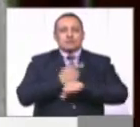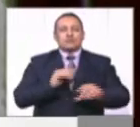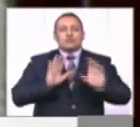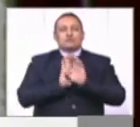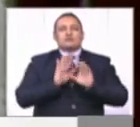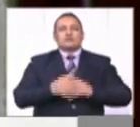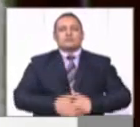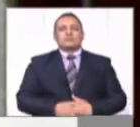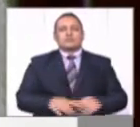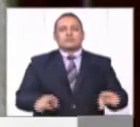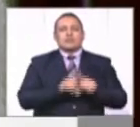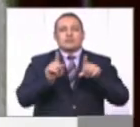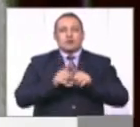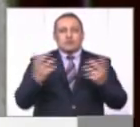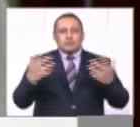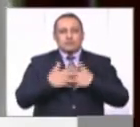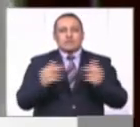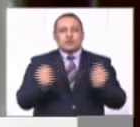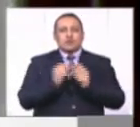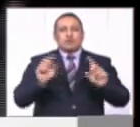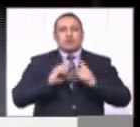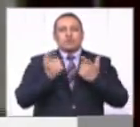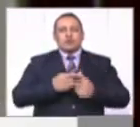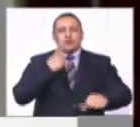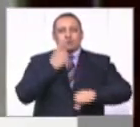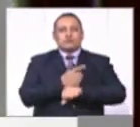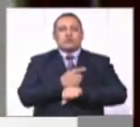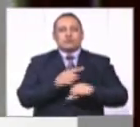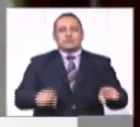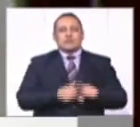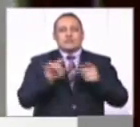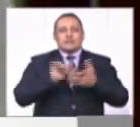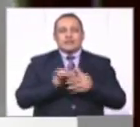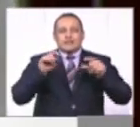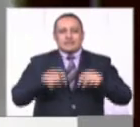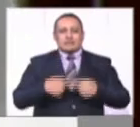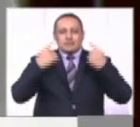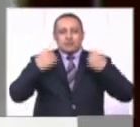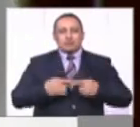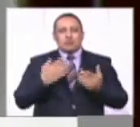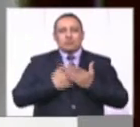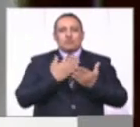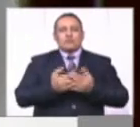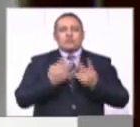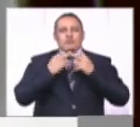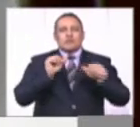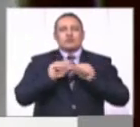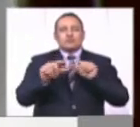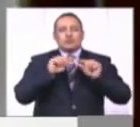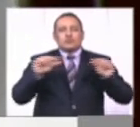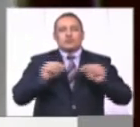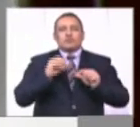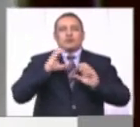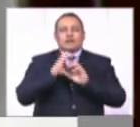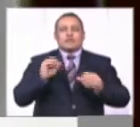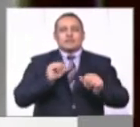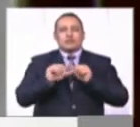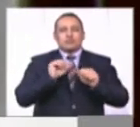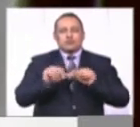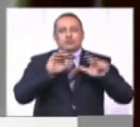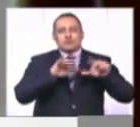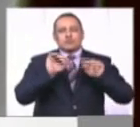constitucional como integrantes de la comisión acusadora que deberá de acuerdo a lo establecido en el inciso g del artículo